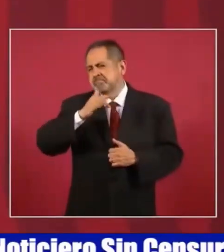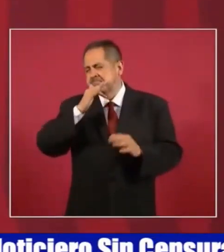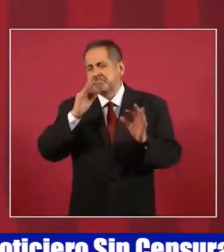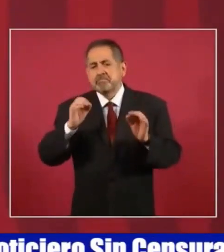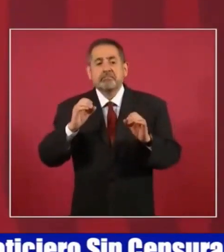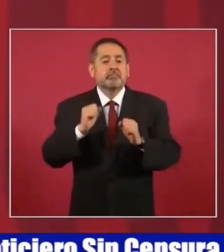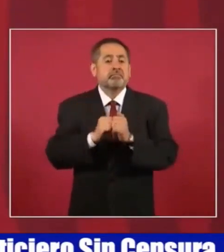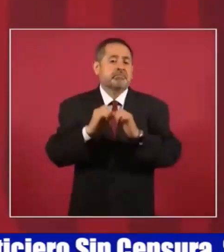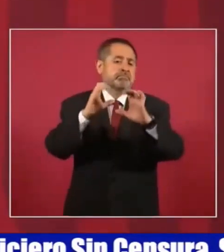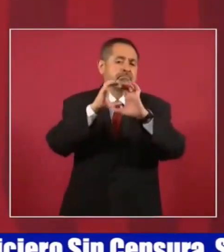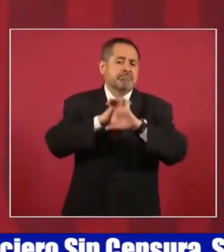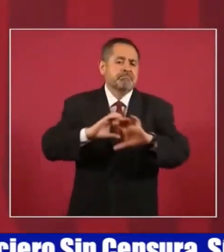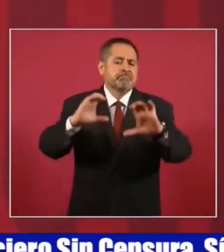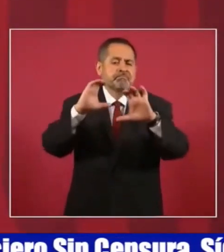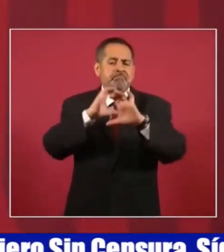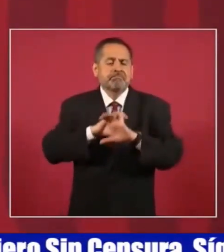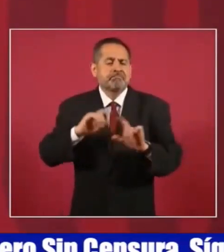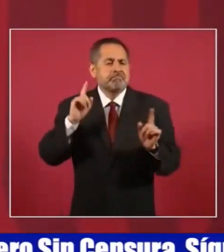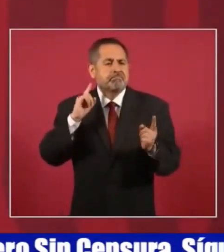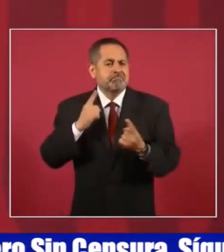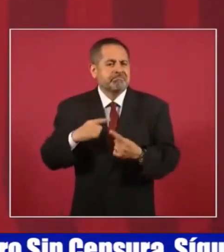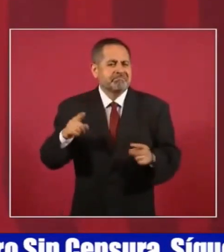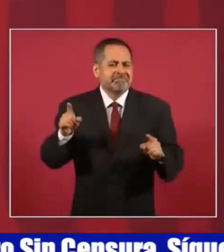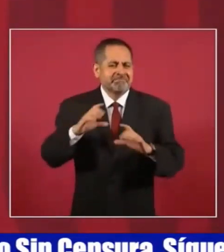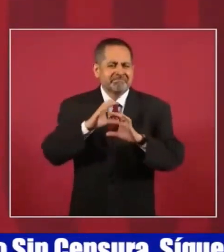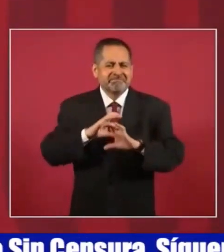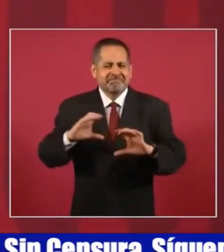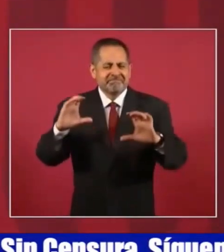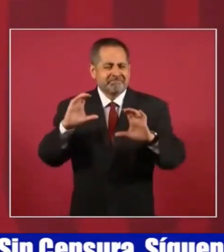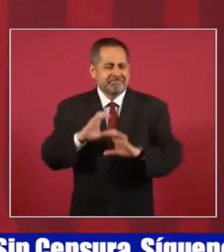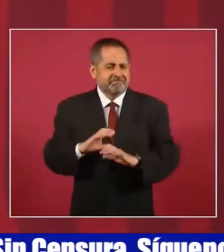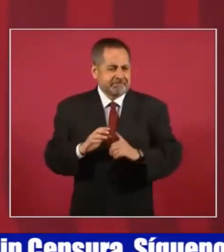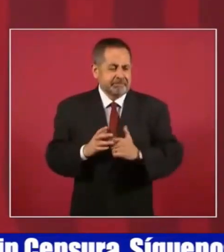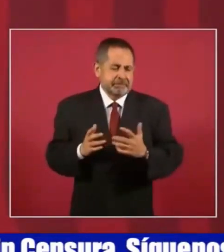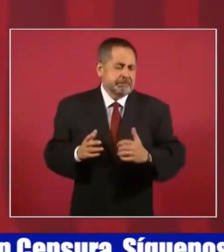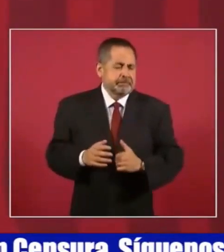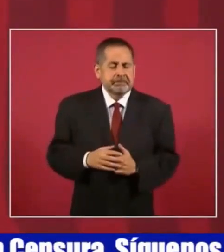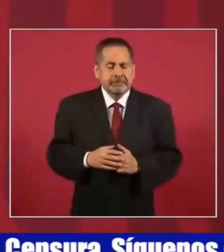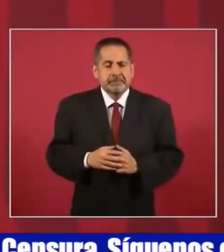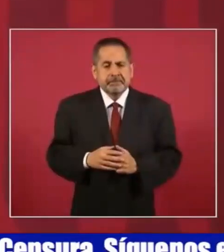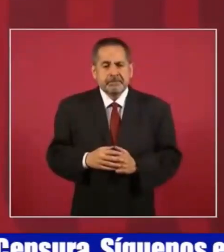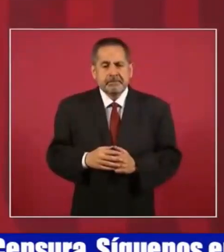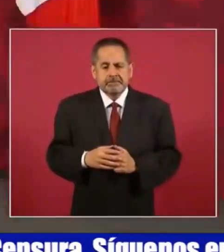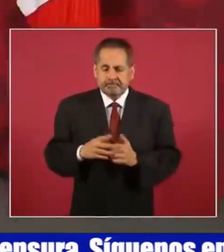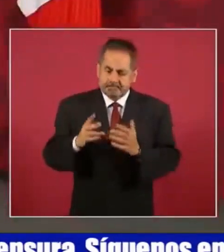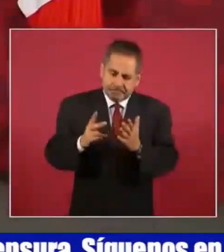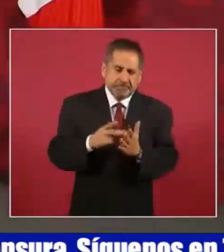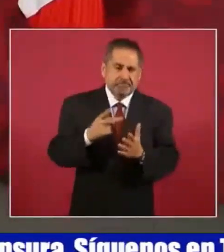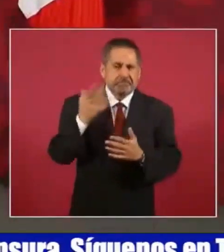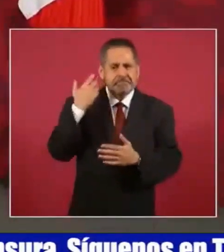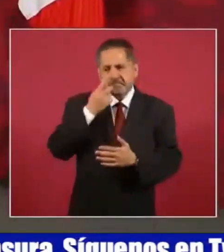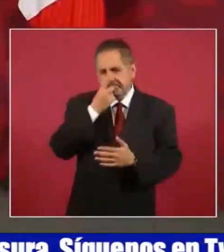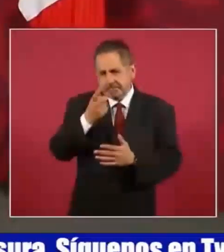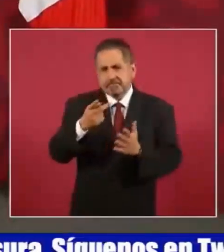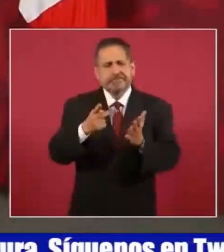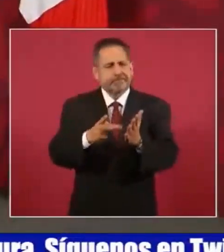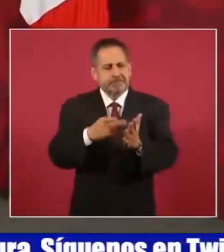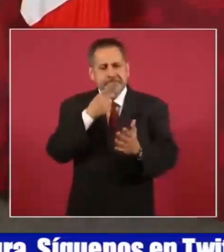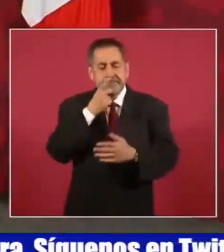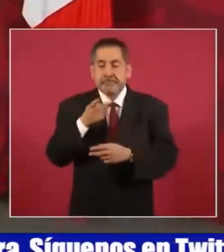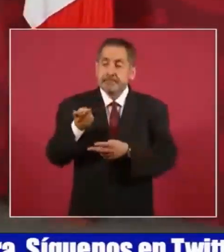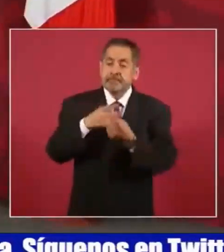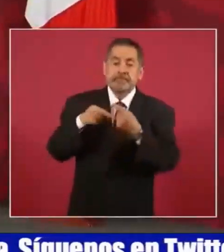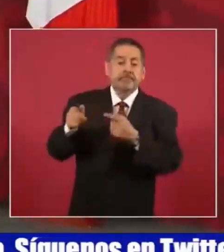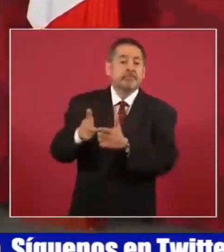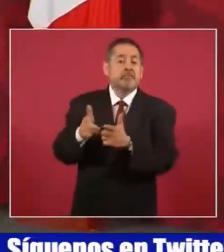de Julian, esperando la extradición a Estados Unidos, lo que podría significarle pasar el resto